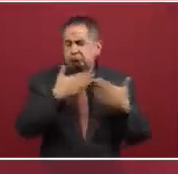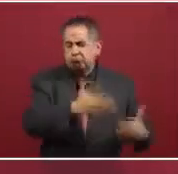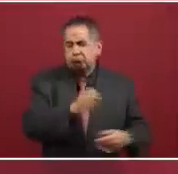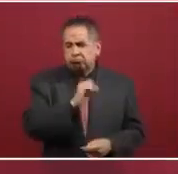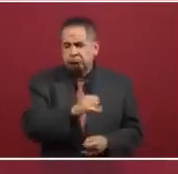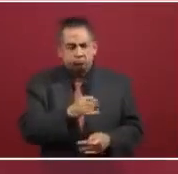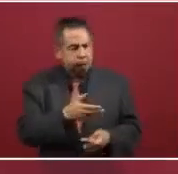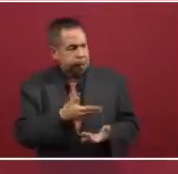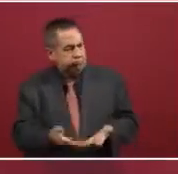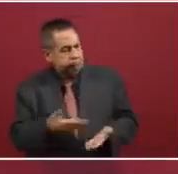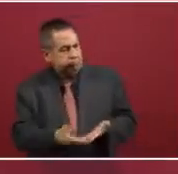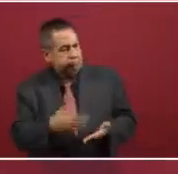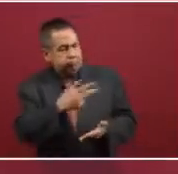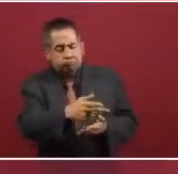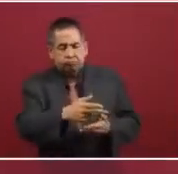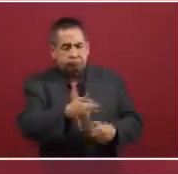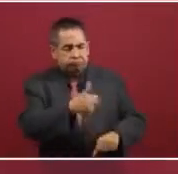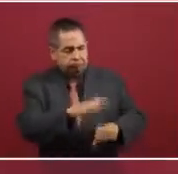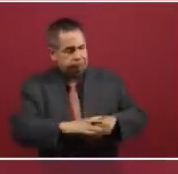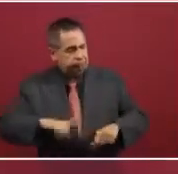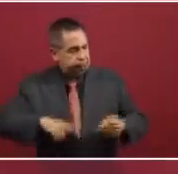su actual administración.